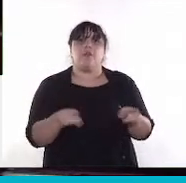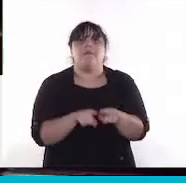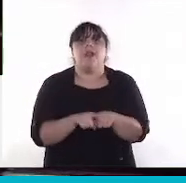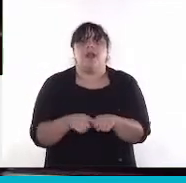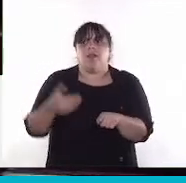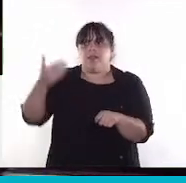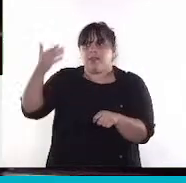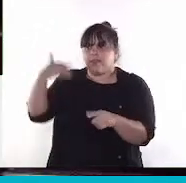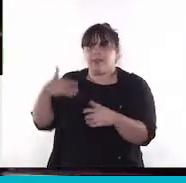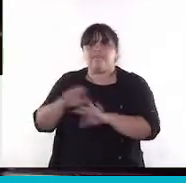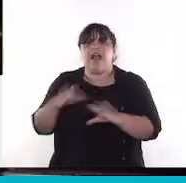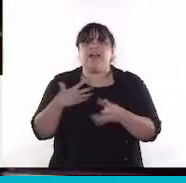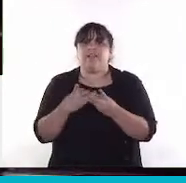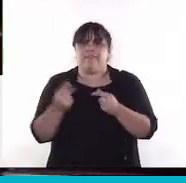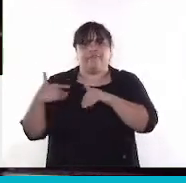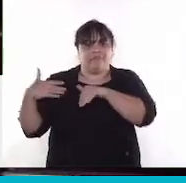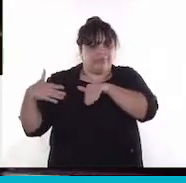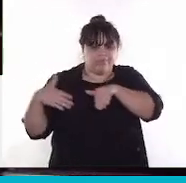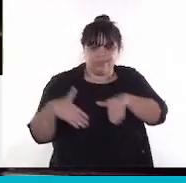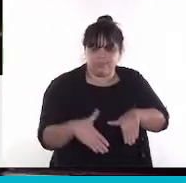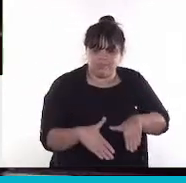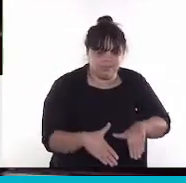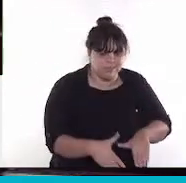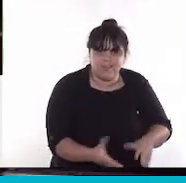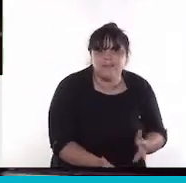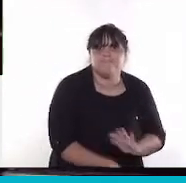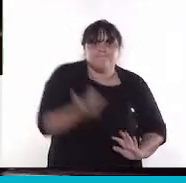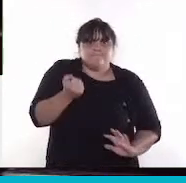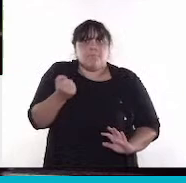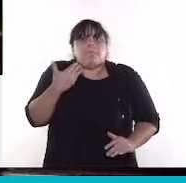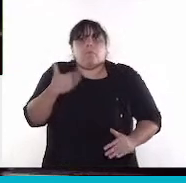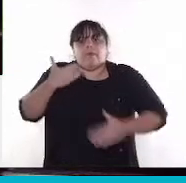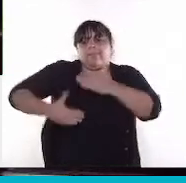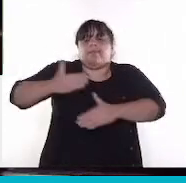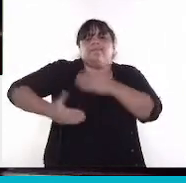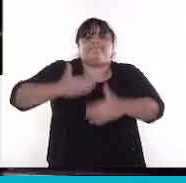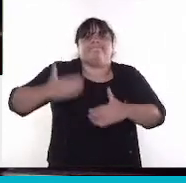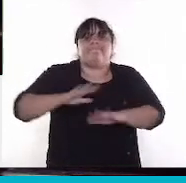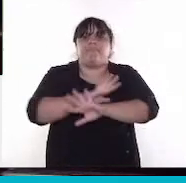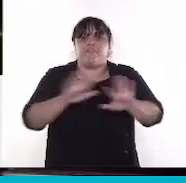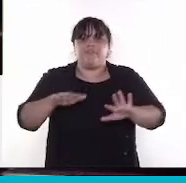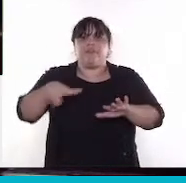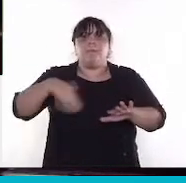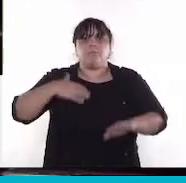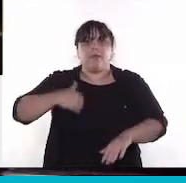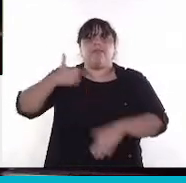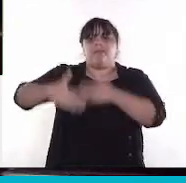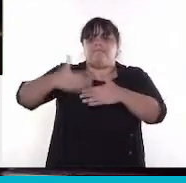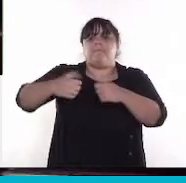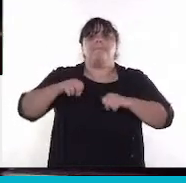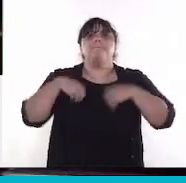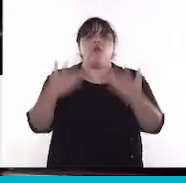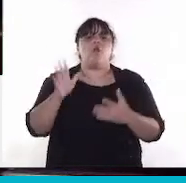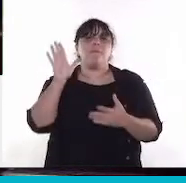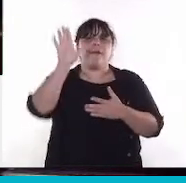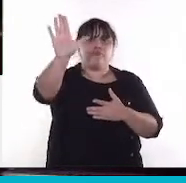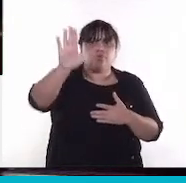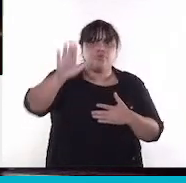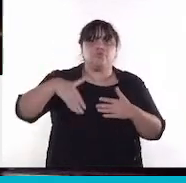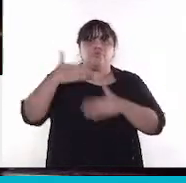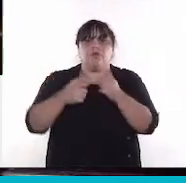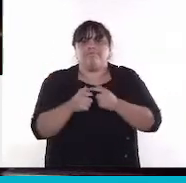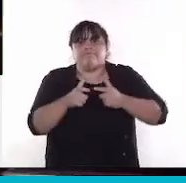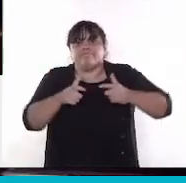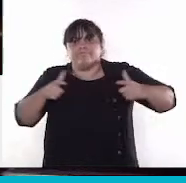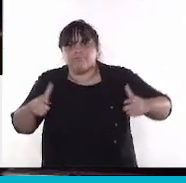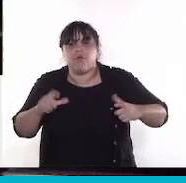para sacarnos de la decadencia, para sacarnos de este estado de incertidumbre y colocarnos en el camino del desarrollo, de la prosperidad, de